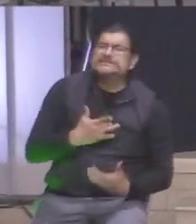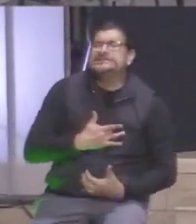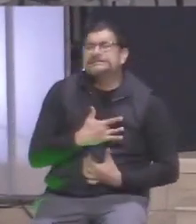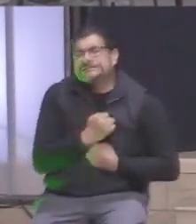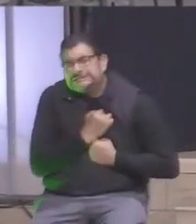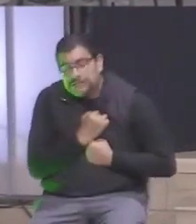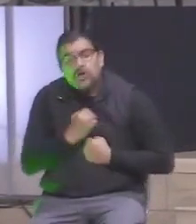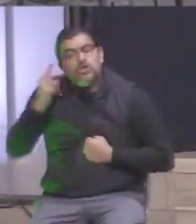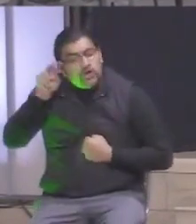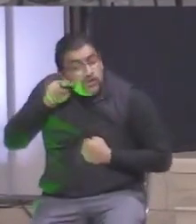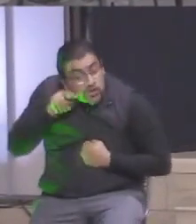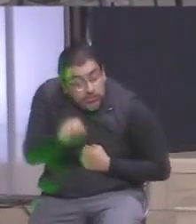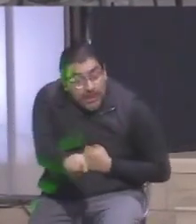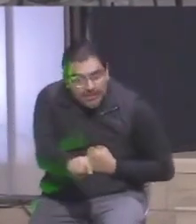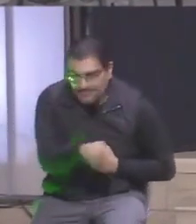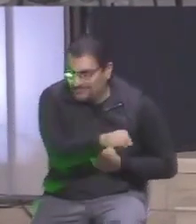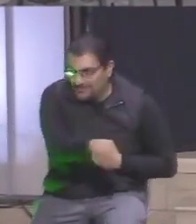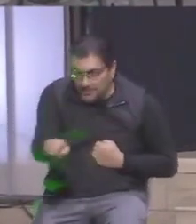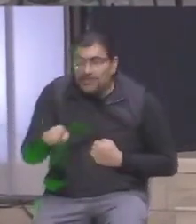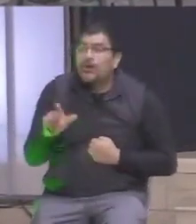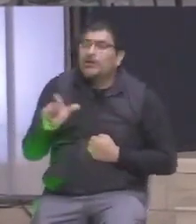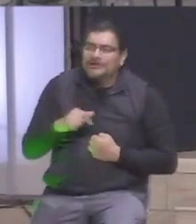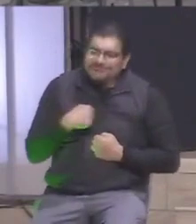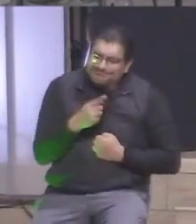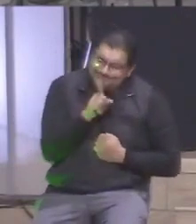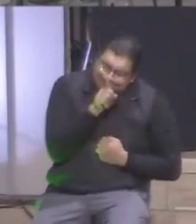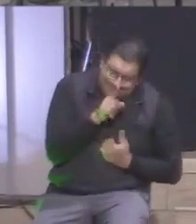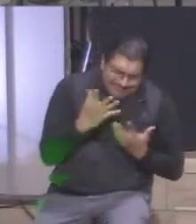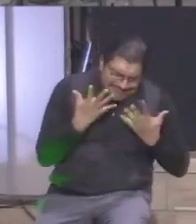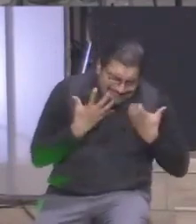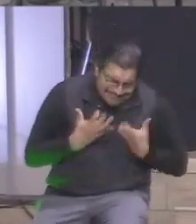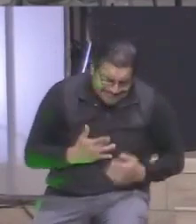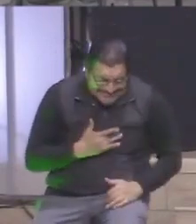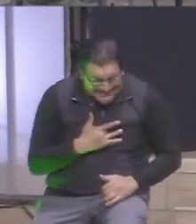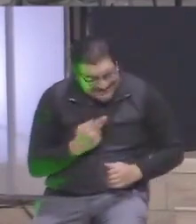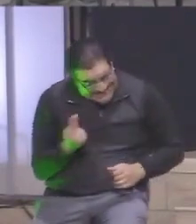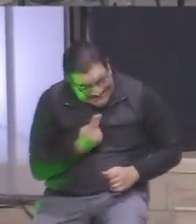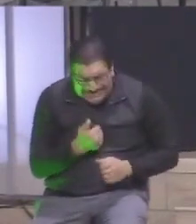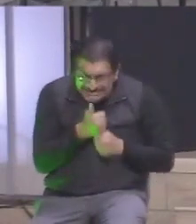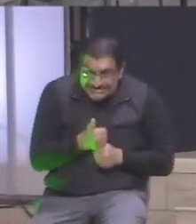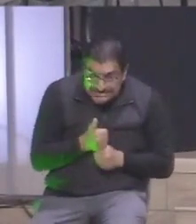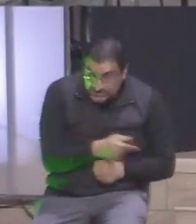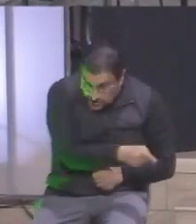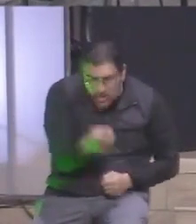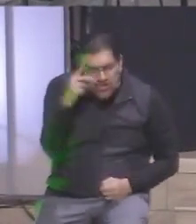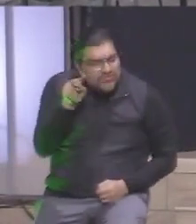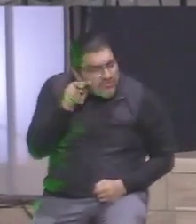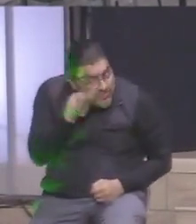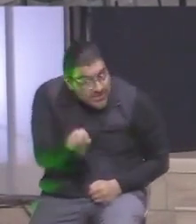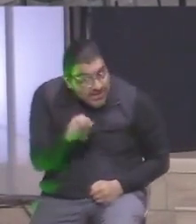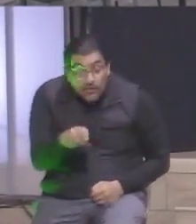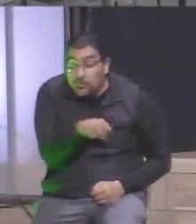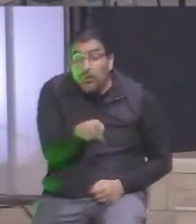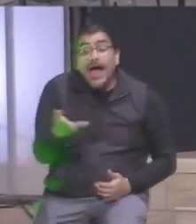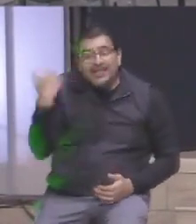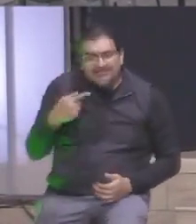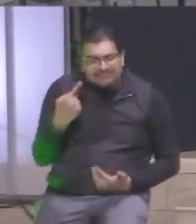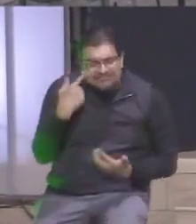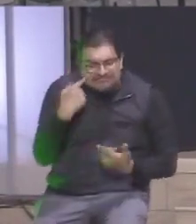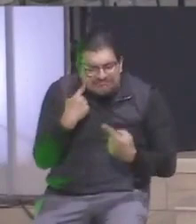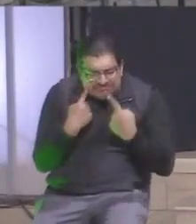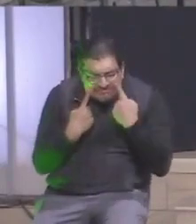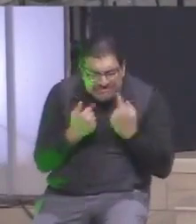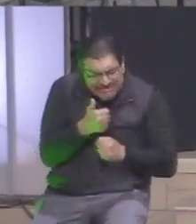lee tus labios cada vez que tú estás en dificultad y en necesidad ha contado cada una de las lágrimas que han salido de